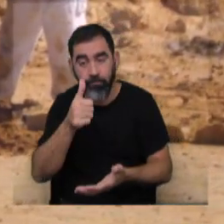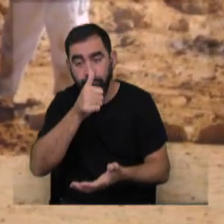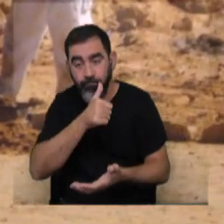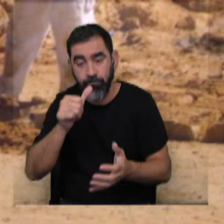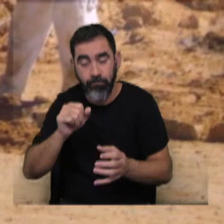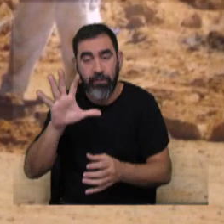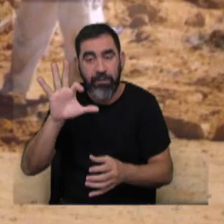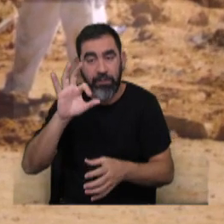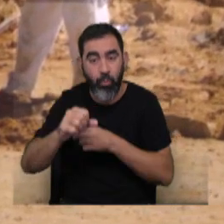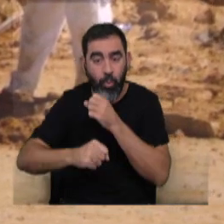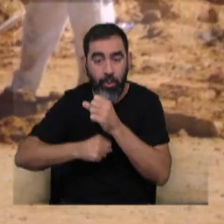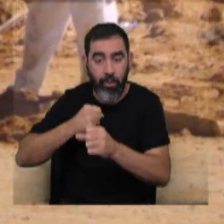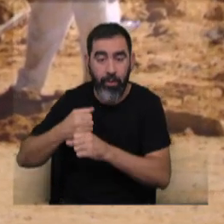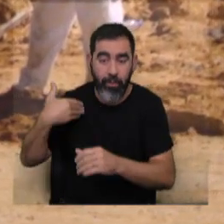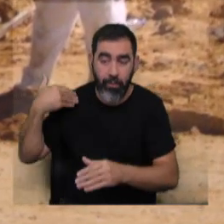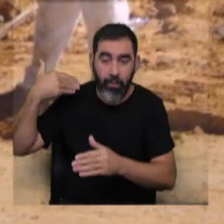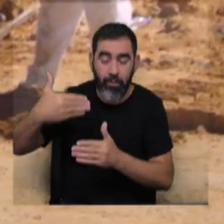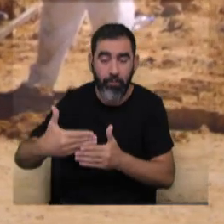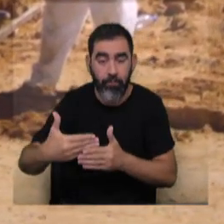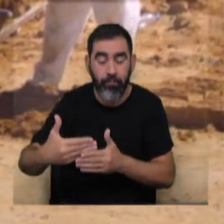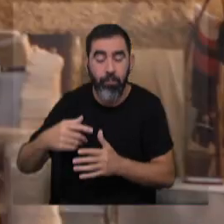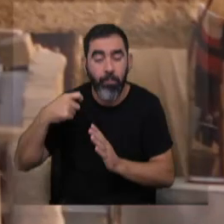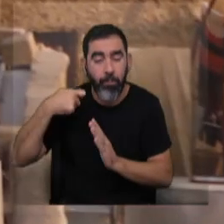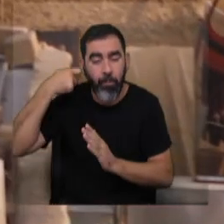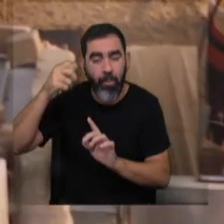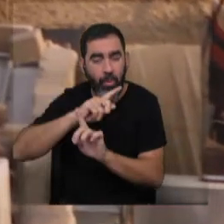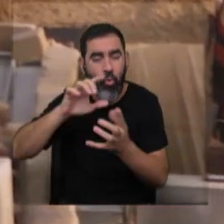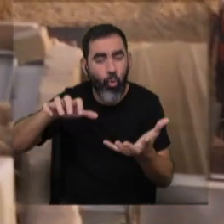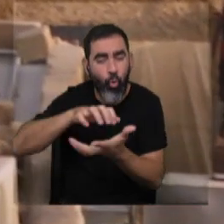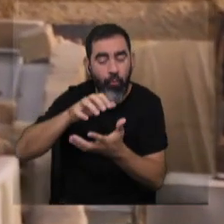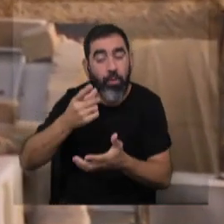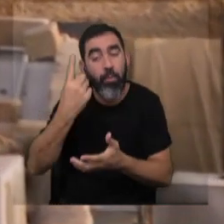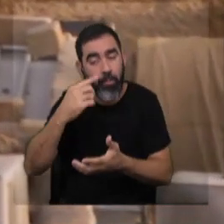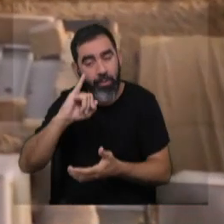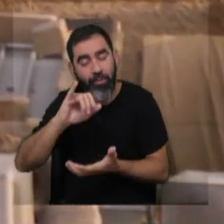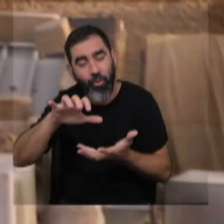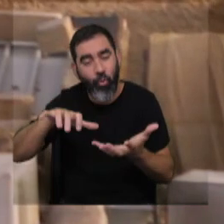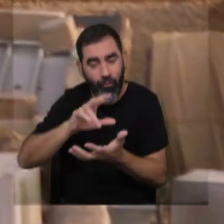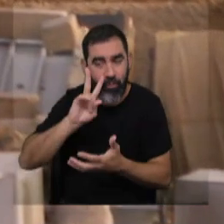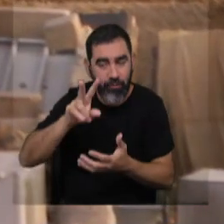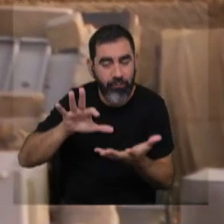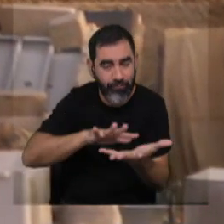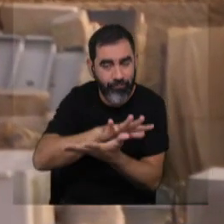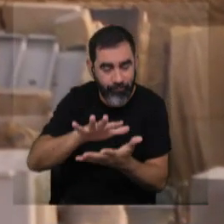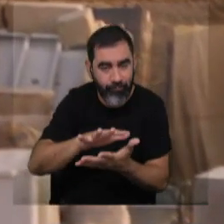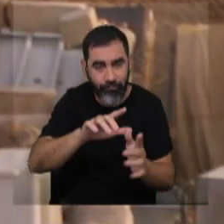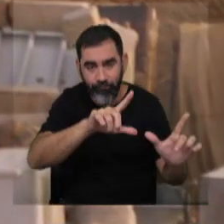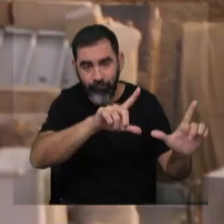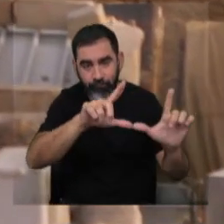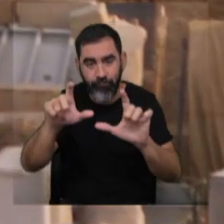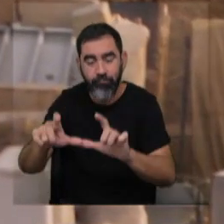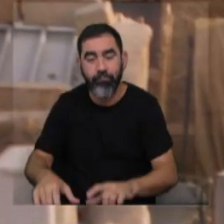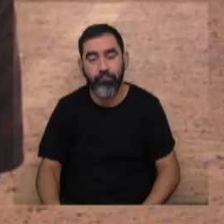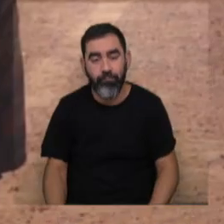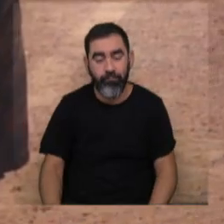hace 50 años. Y si bien la película no trata del conflicto, este conflicto se ve y se traduce en cada imagen que vemos.